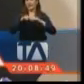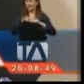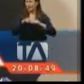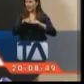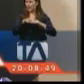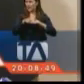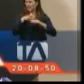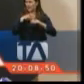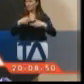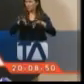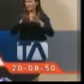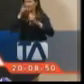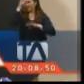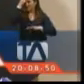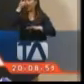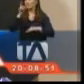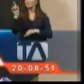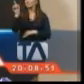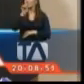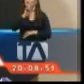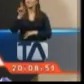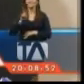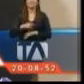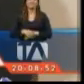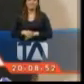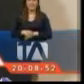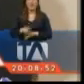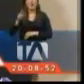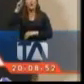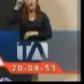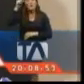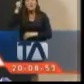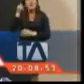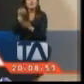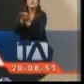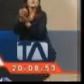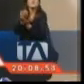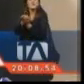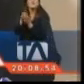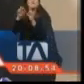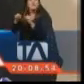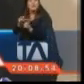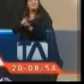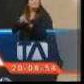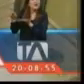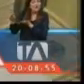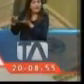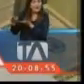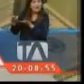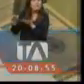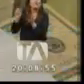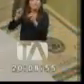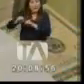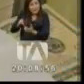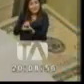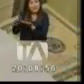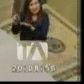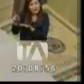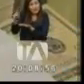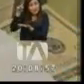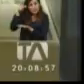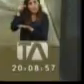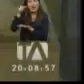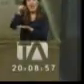la sostenibilidad y capacidad de respuesta al nivel de endeudamiento. Se va sosteniendo que